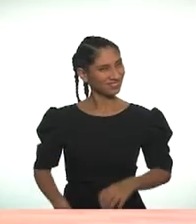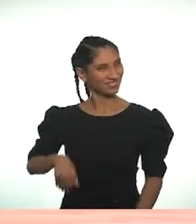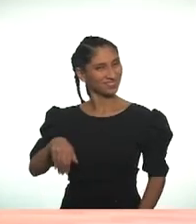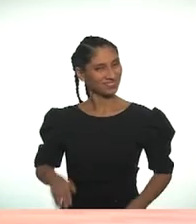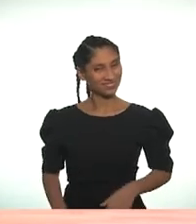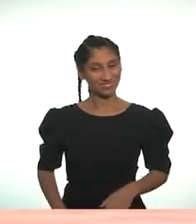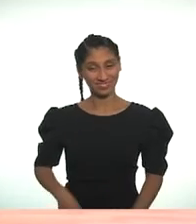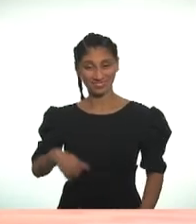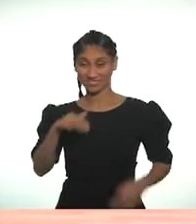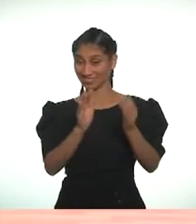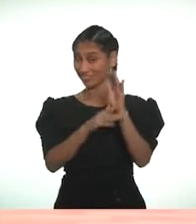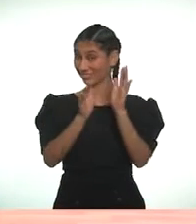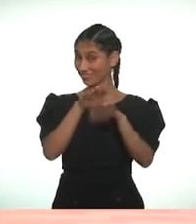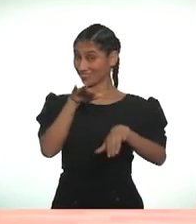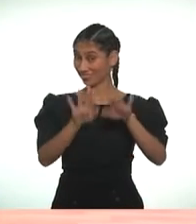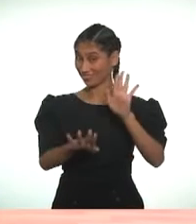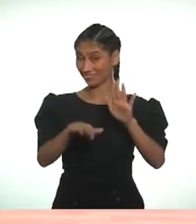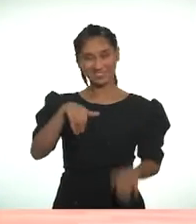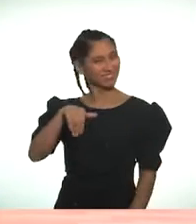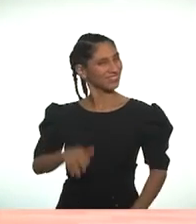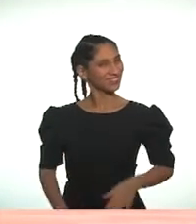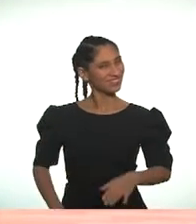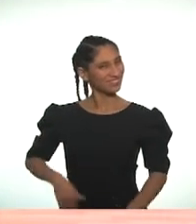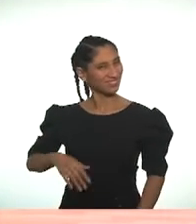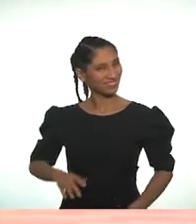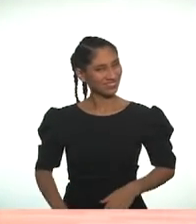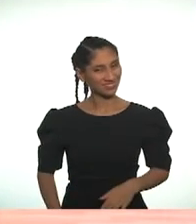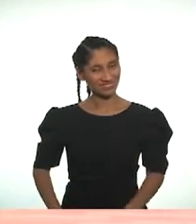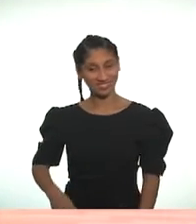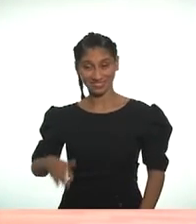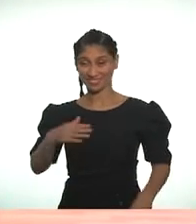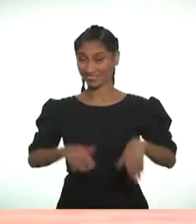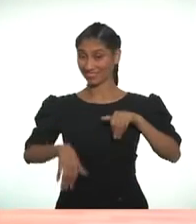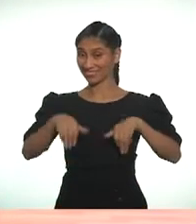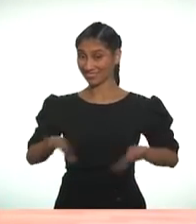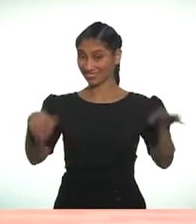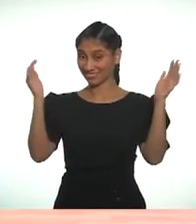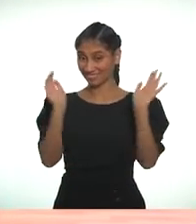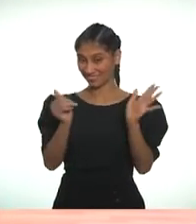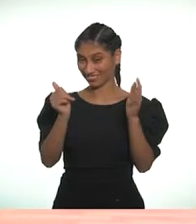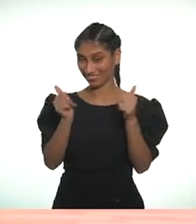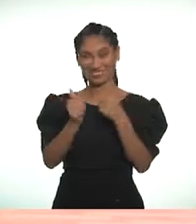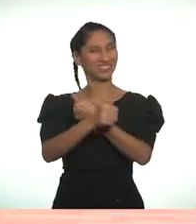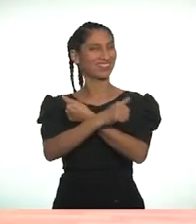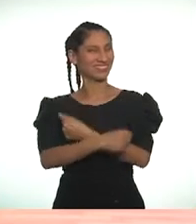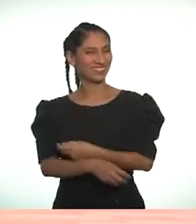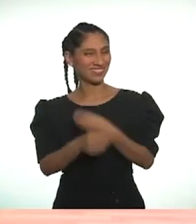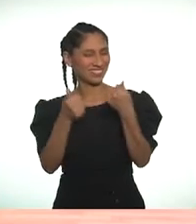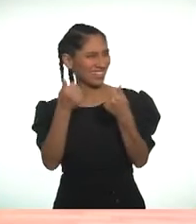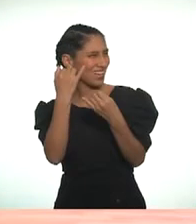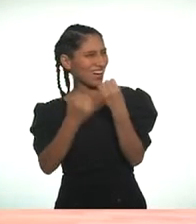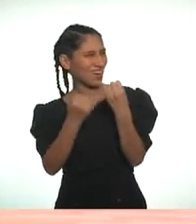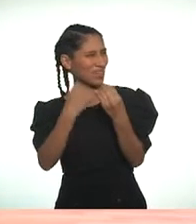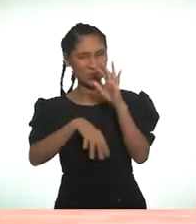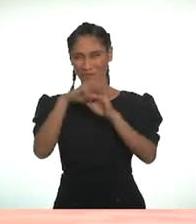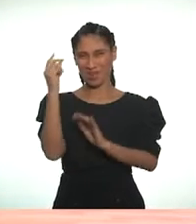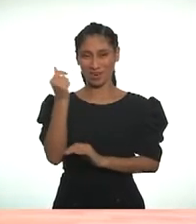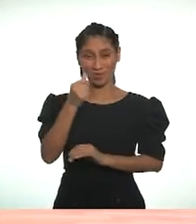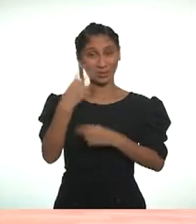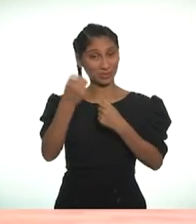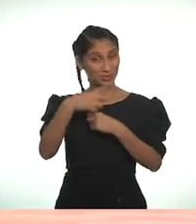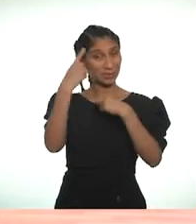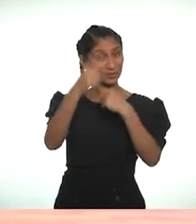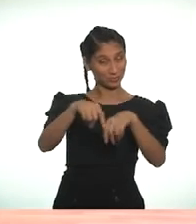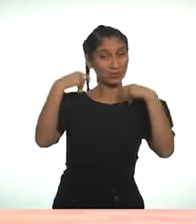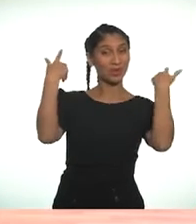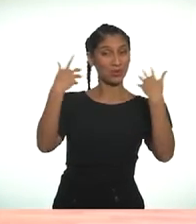no como rocoto, sí señor. Yo no como rocoto. La última, más rápido.